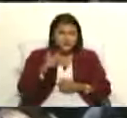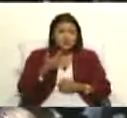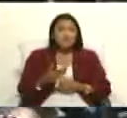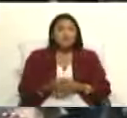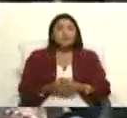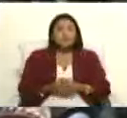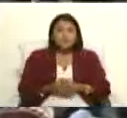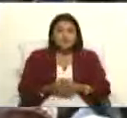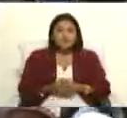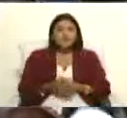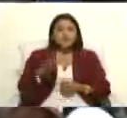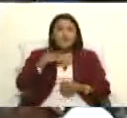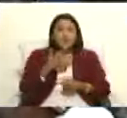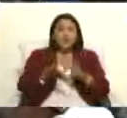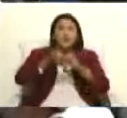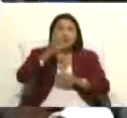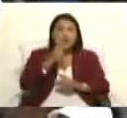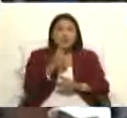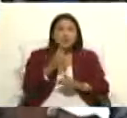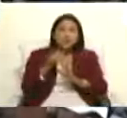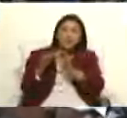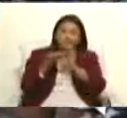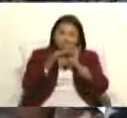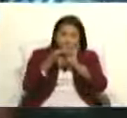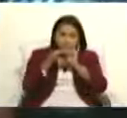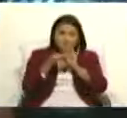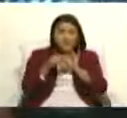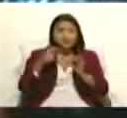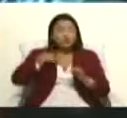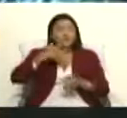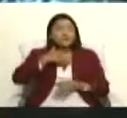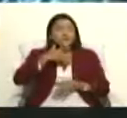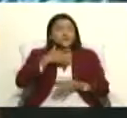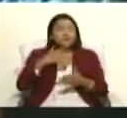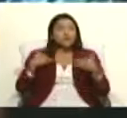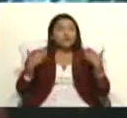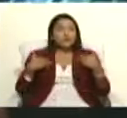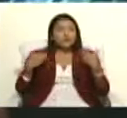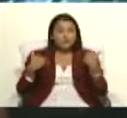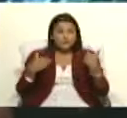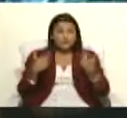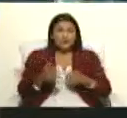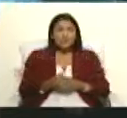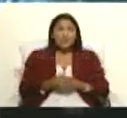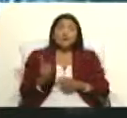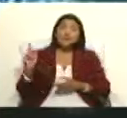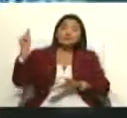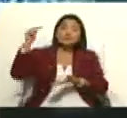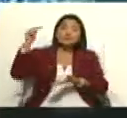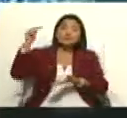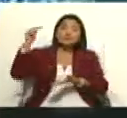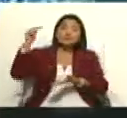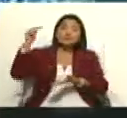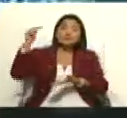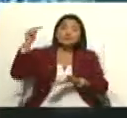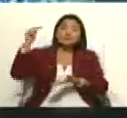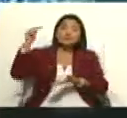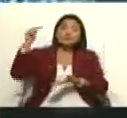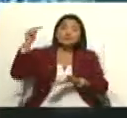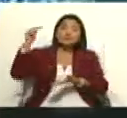nacional yo me siento muy contento de verdad de estar aquí en esta tarima y que en